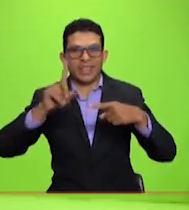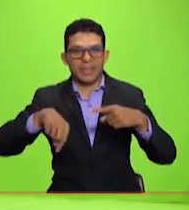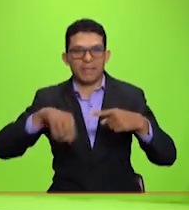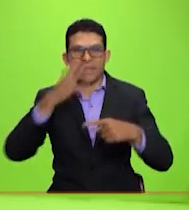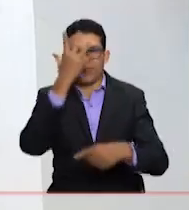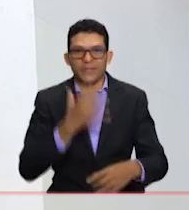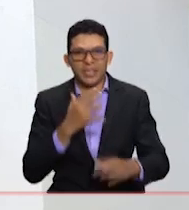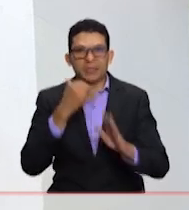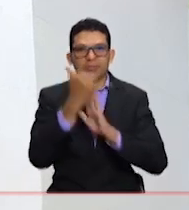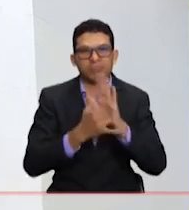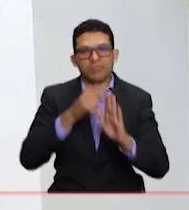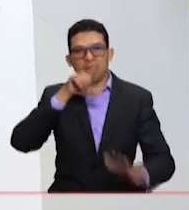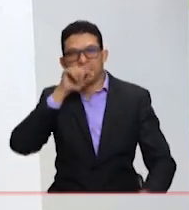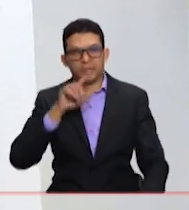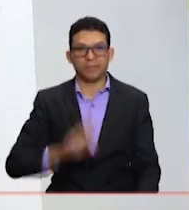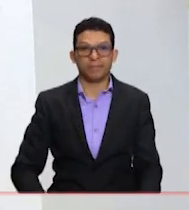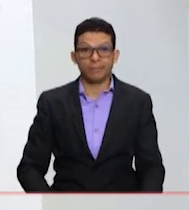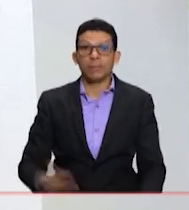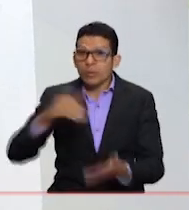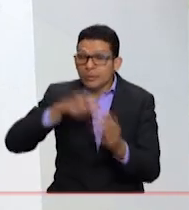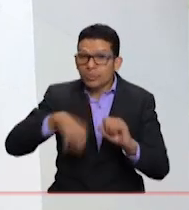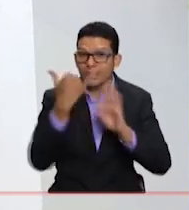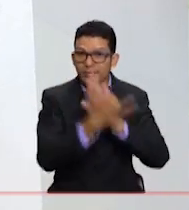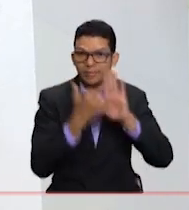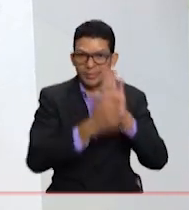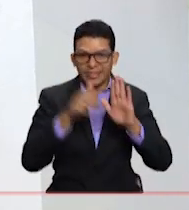redes sociales. Pueden volver a ver el informativo en nuestro canal